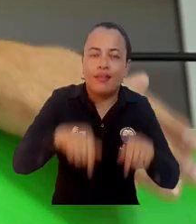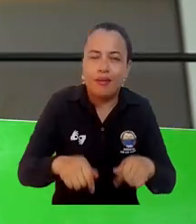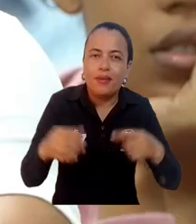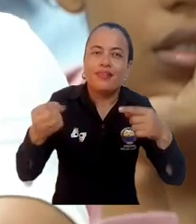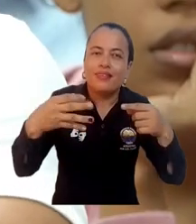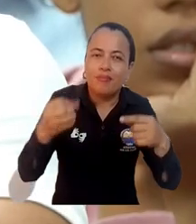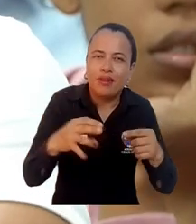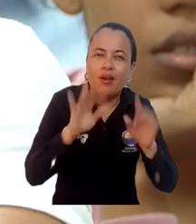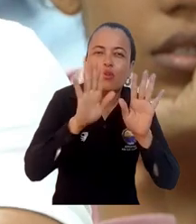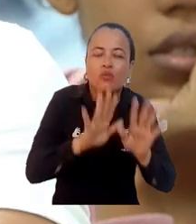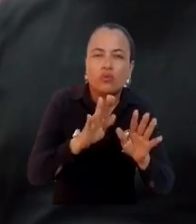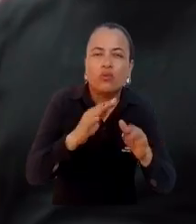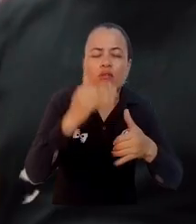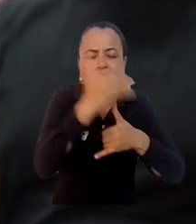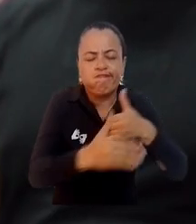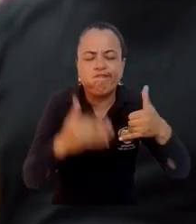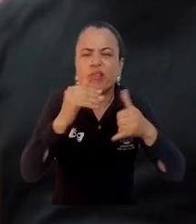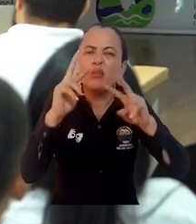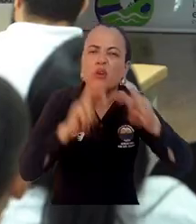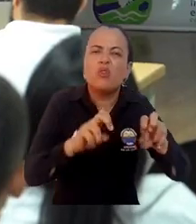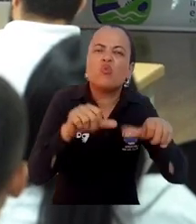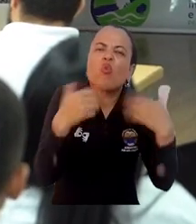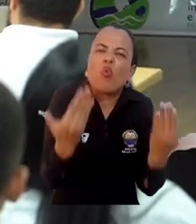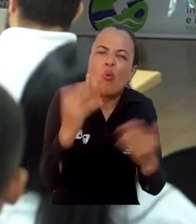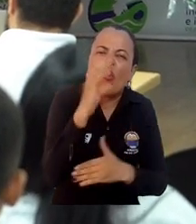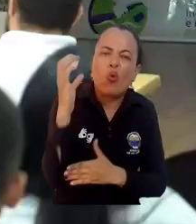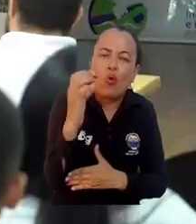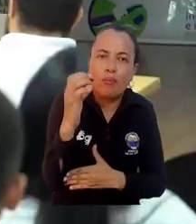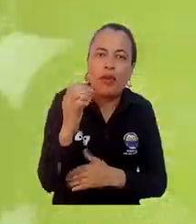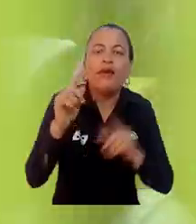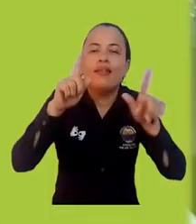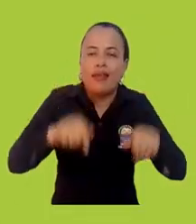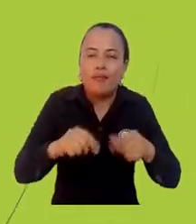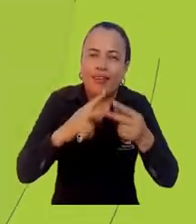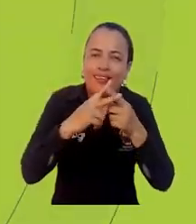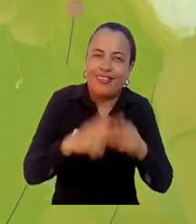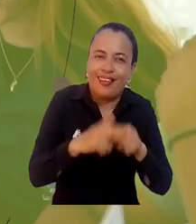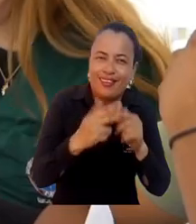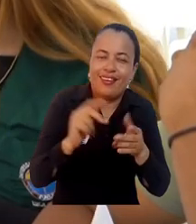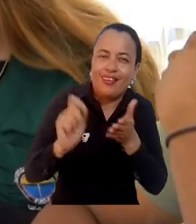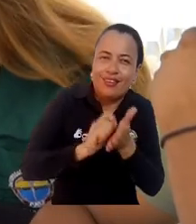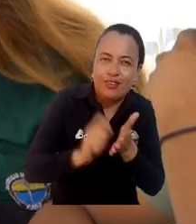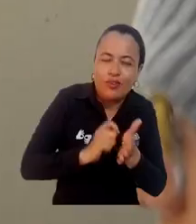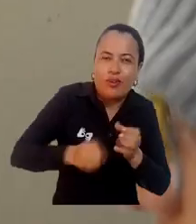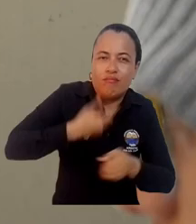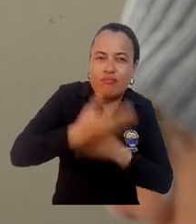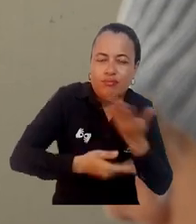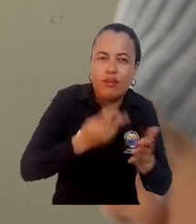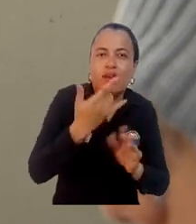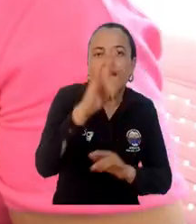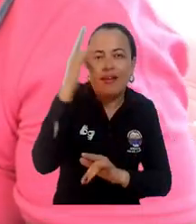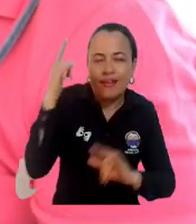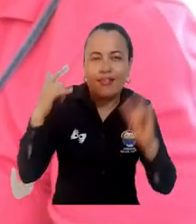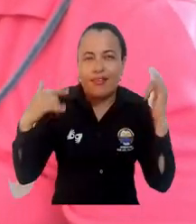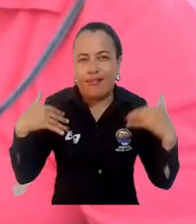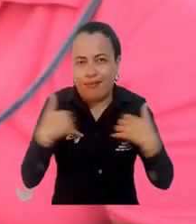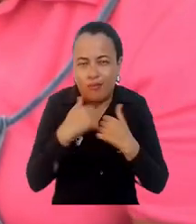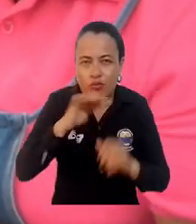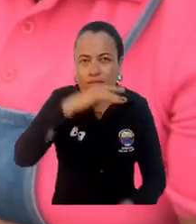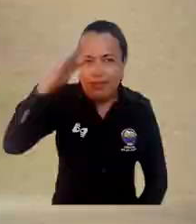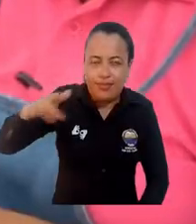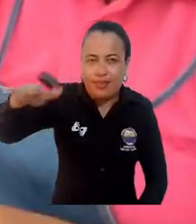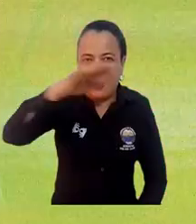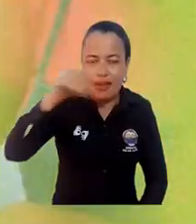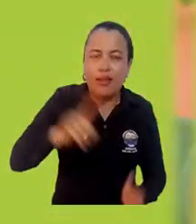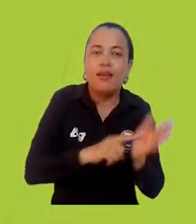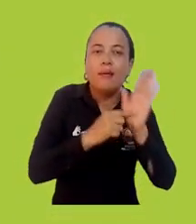este miércoles también dio lugar al seminario Panorama de la Investigación Colombiana, al taller de escritura creativa de fábulas de fauna y